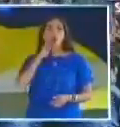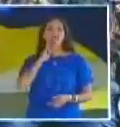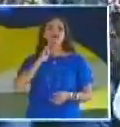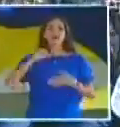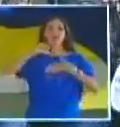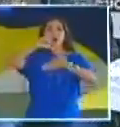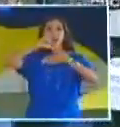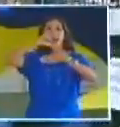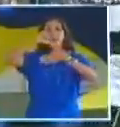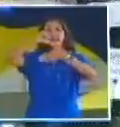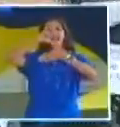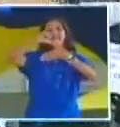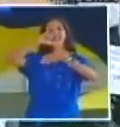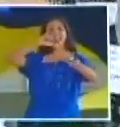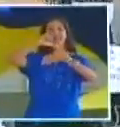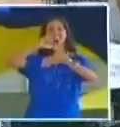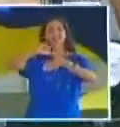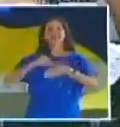con mucho amor,